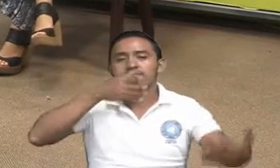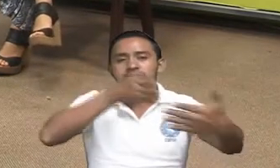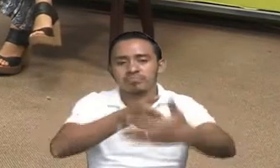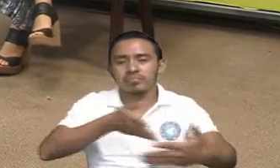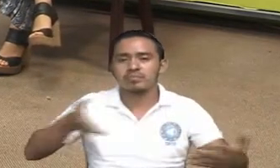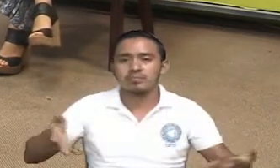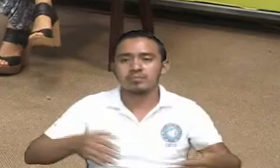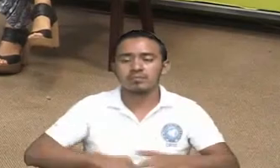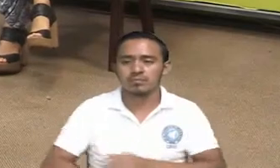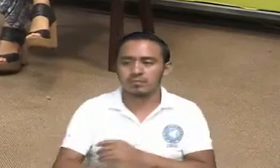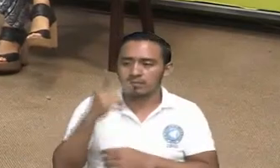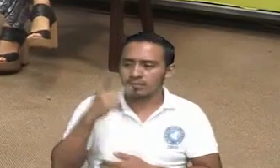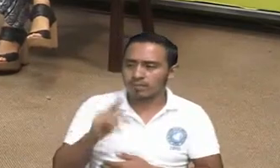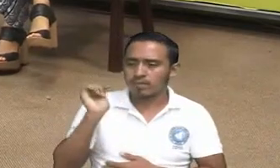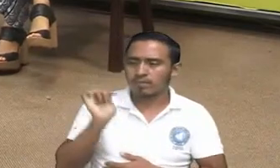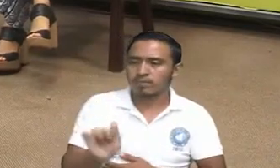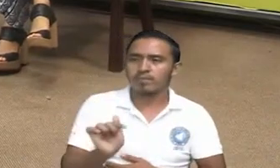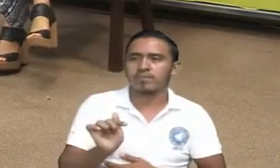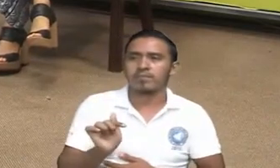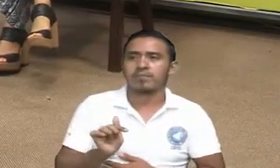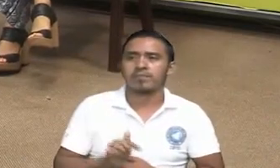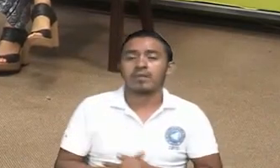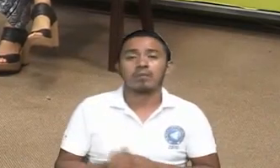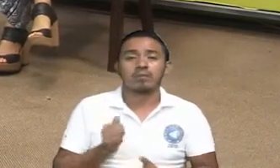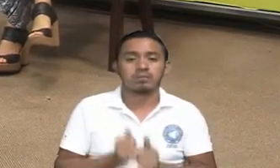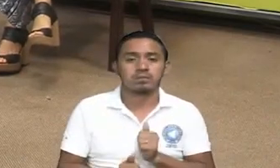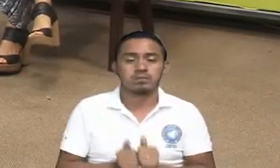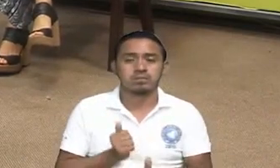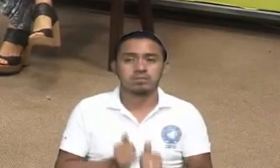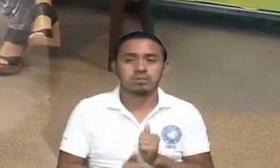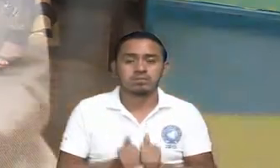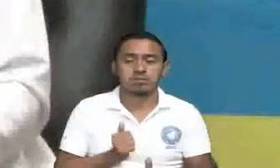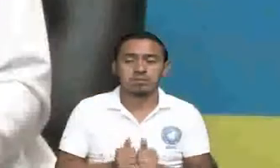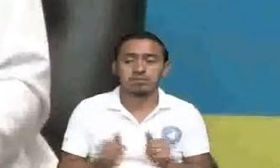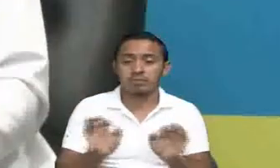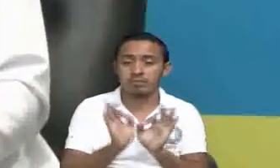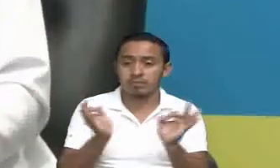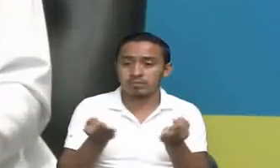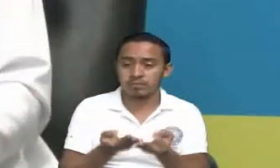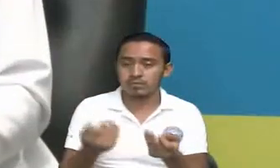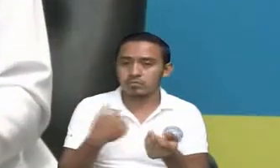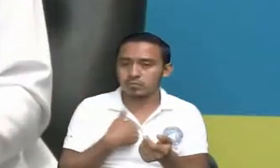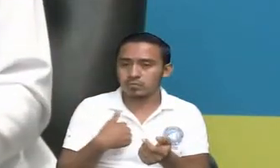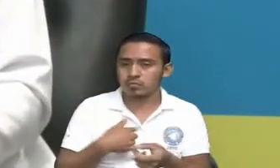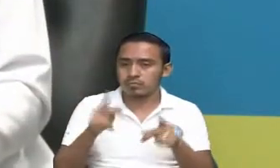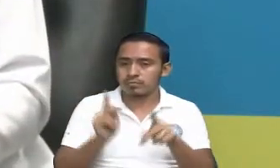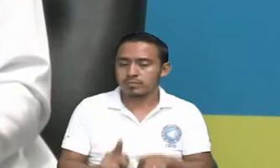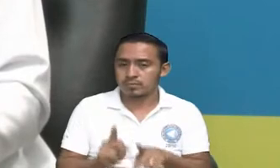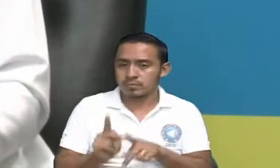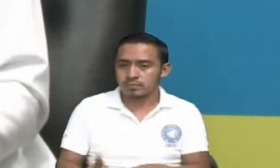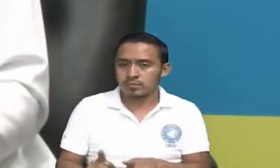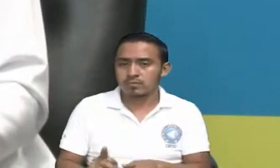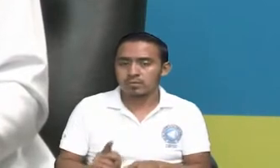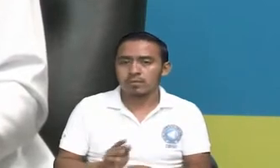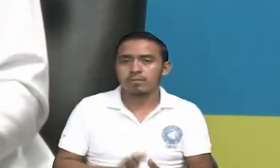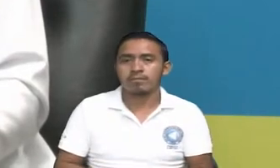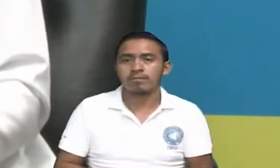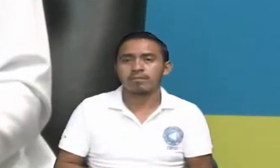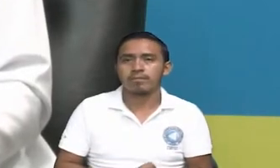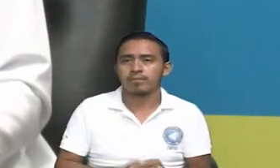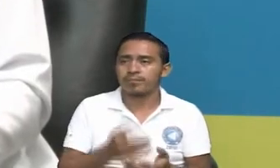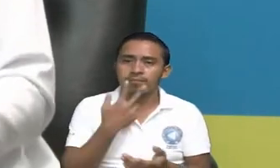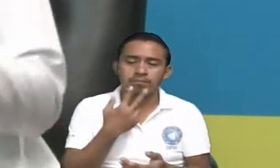¿verdad? Y si ya vemos que esta relación está deteriorándose, pero no tanto a la familia, sino yo como persona. Y no crear, no